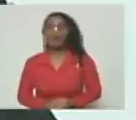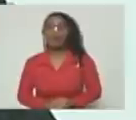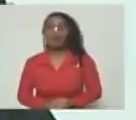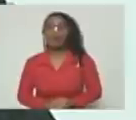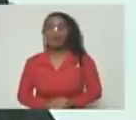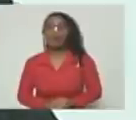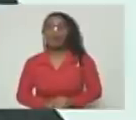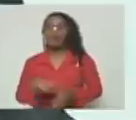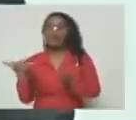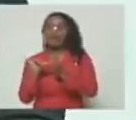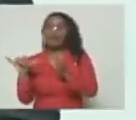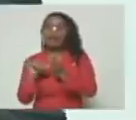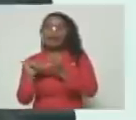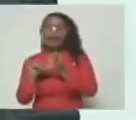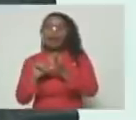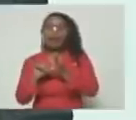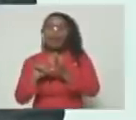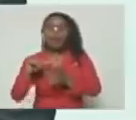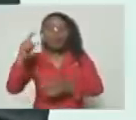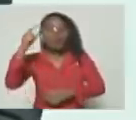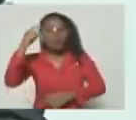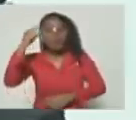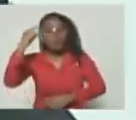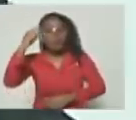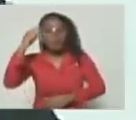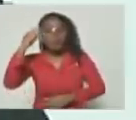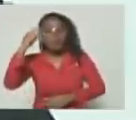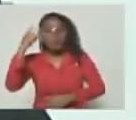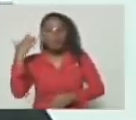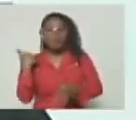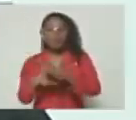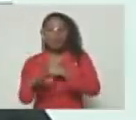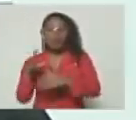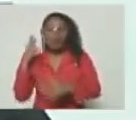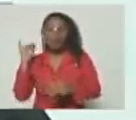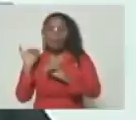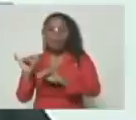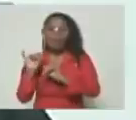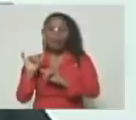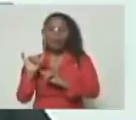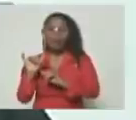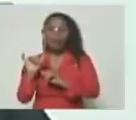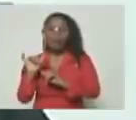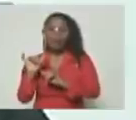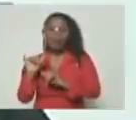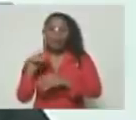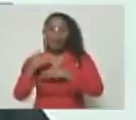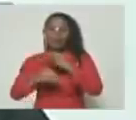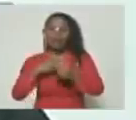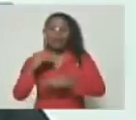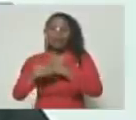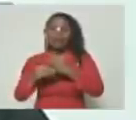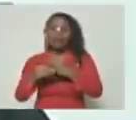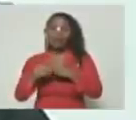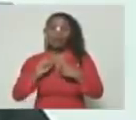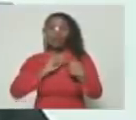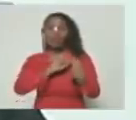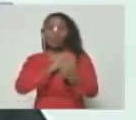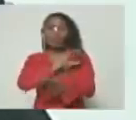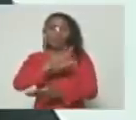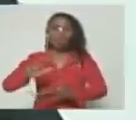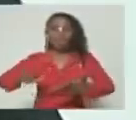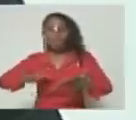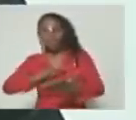si cerca de una fecha salen lo mismo, que no hay condiciones como para crear de nuevo un desbarajuste y